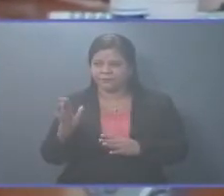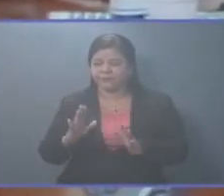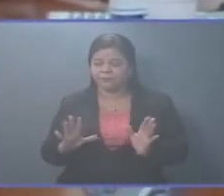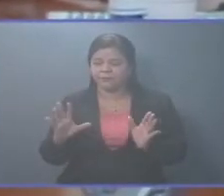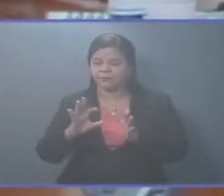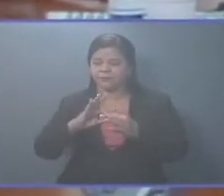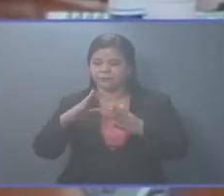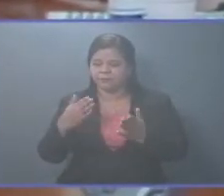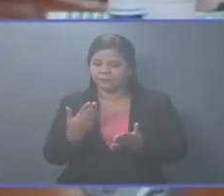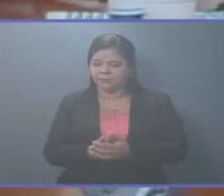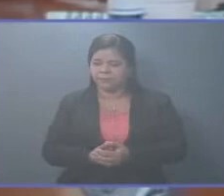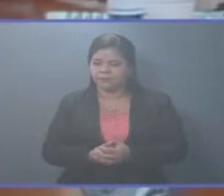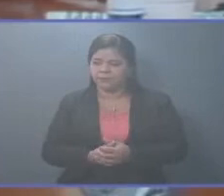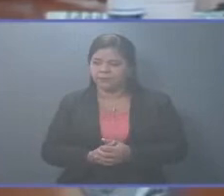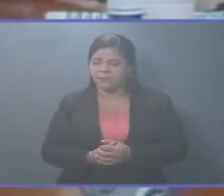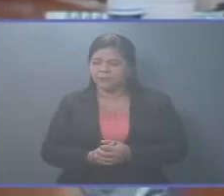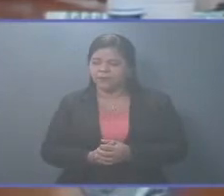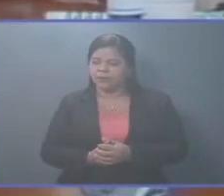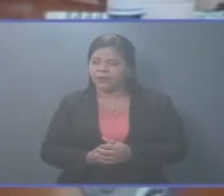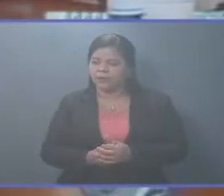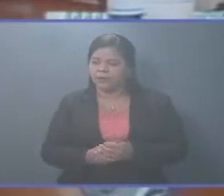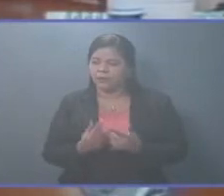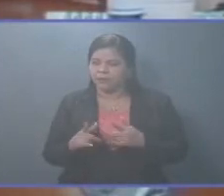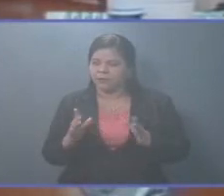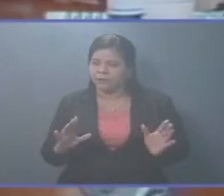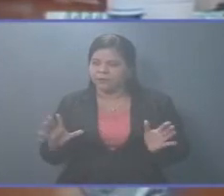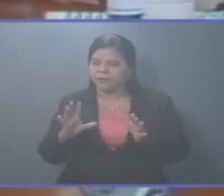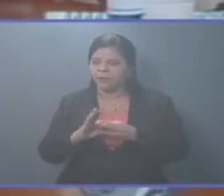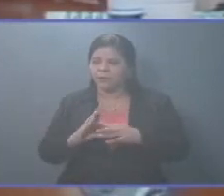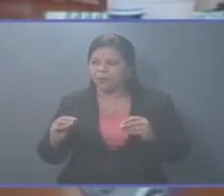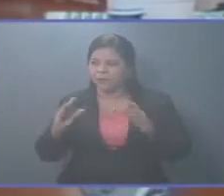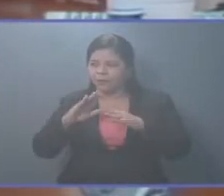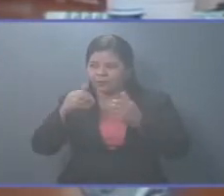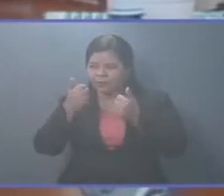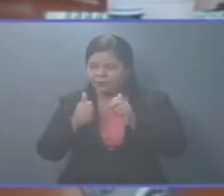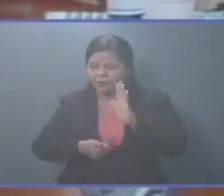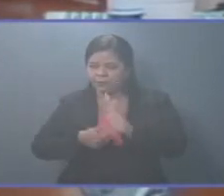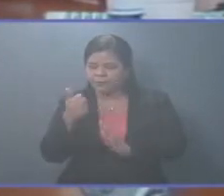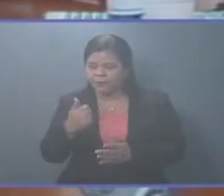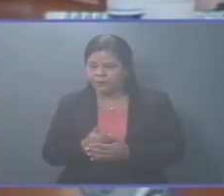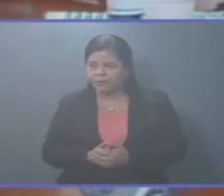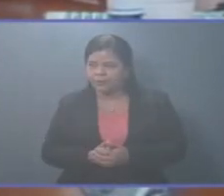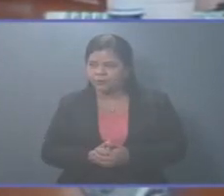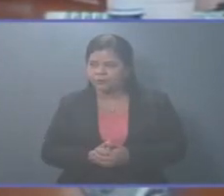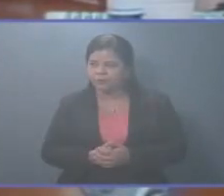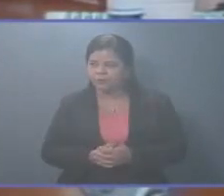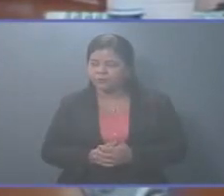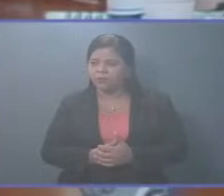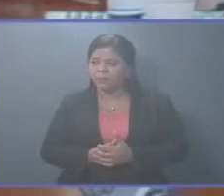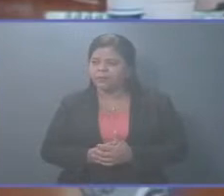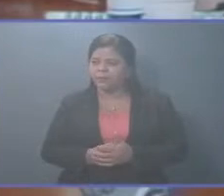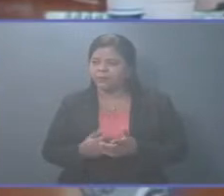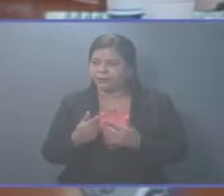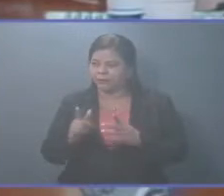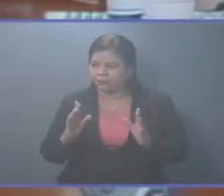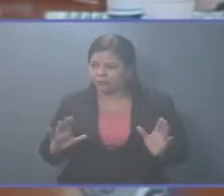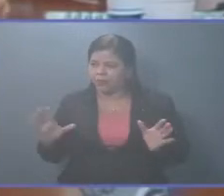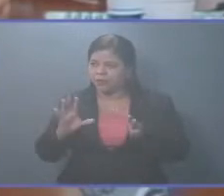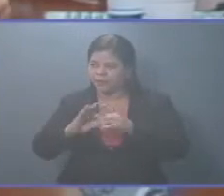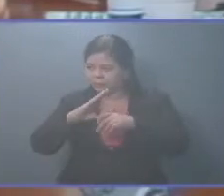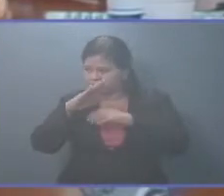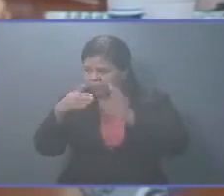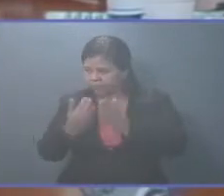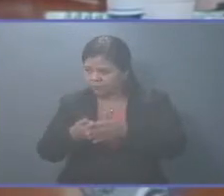mecanismo COVAX otras vacunas. Se ha hablado de la de Janssen, se ha hablado también probablemente Sanofi Glaxo, se ha hablado